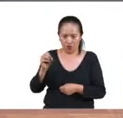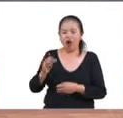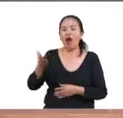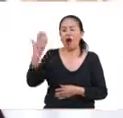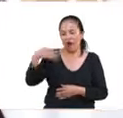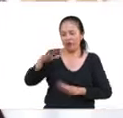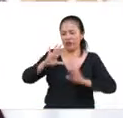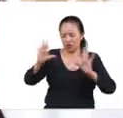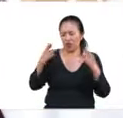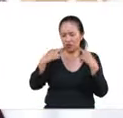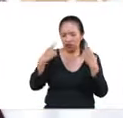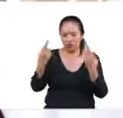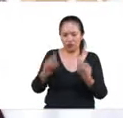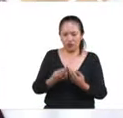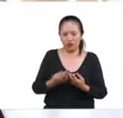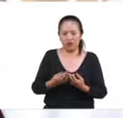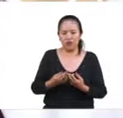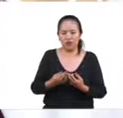tuvimos reunión.